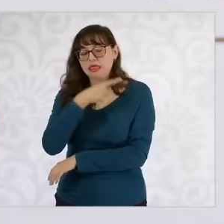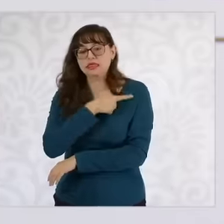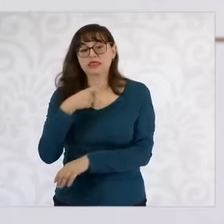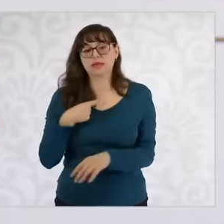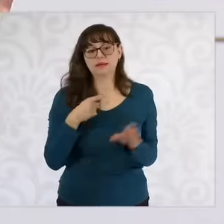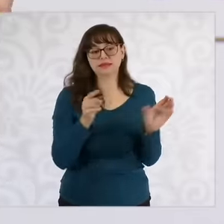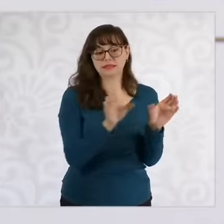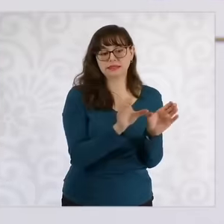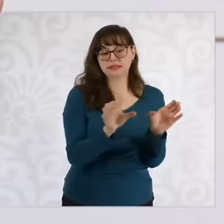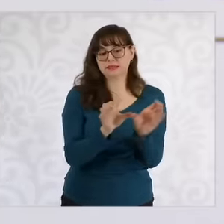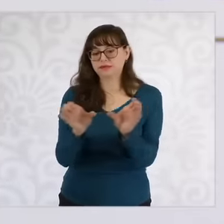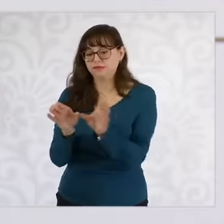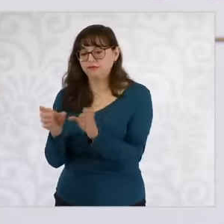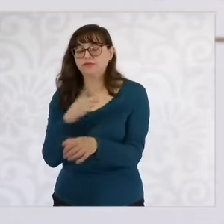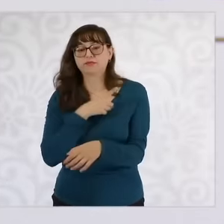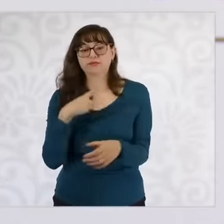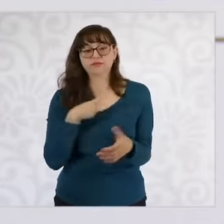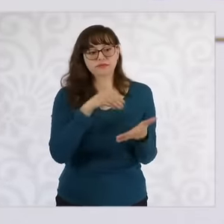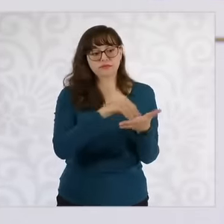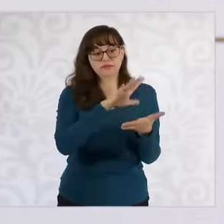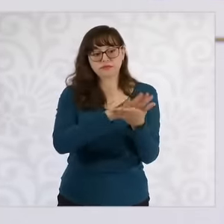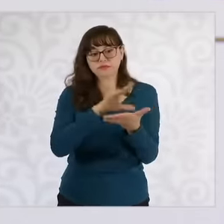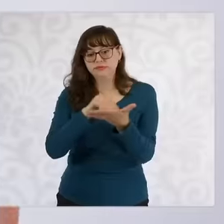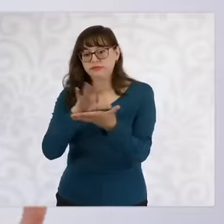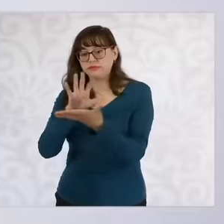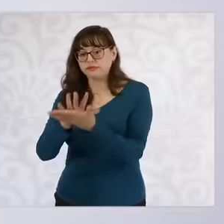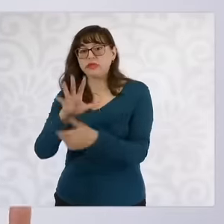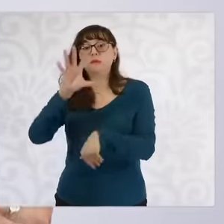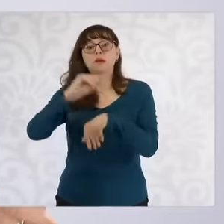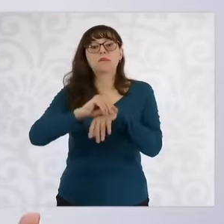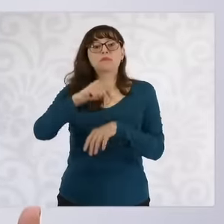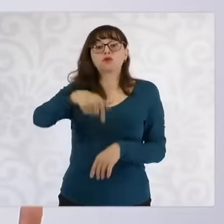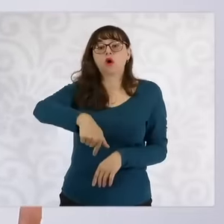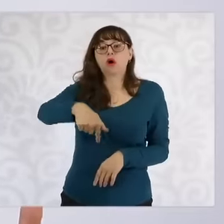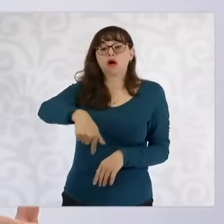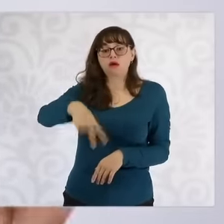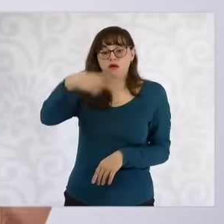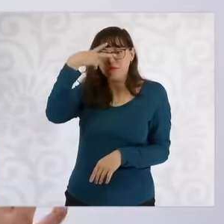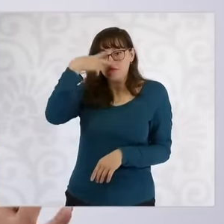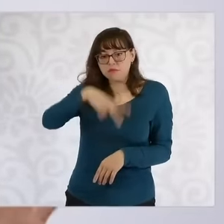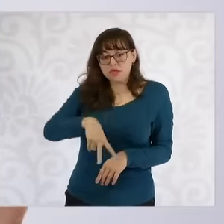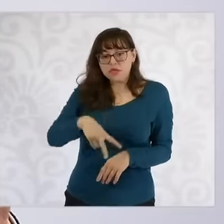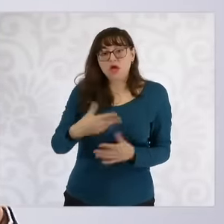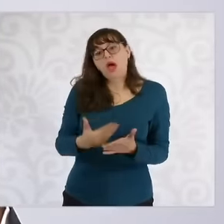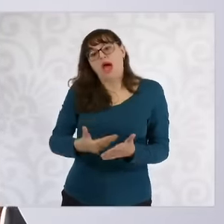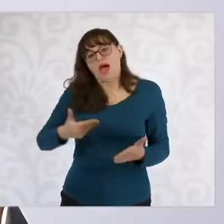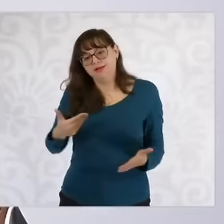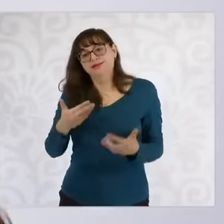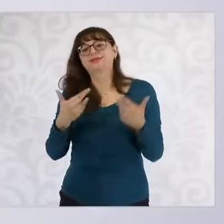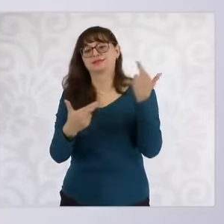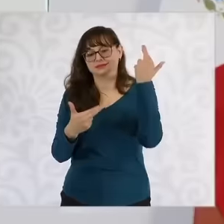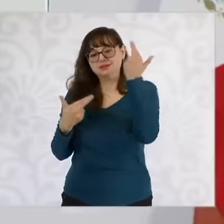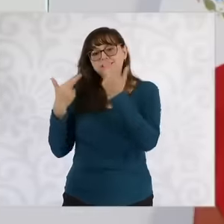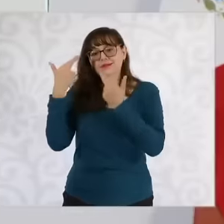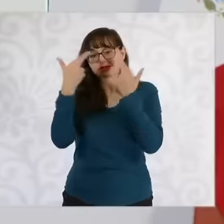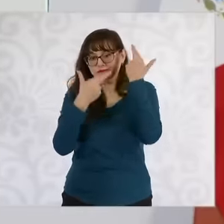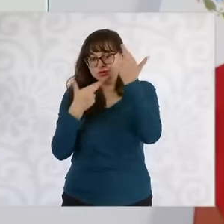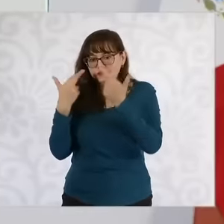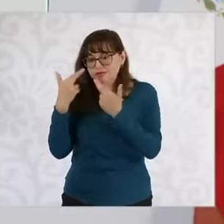decir, deben de contar con un registro sanitario en México que está basado precisamente en el análisis con